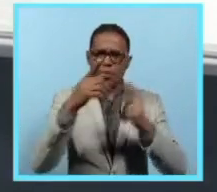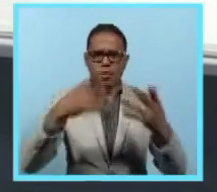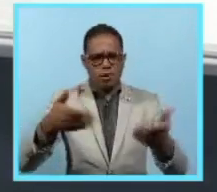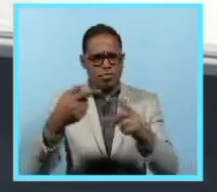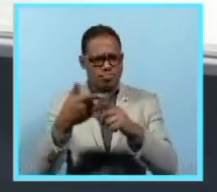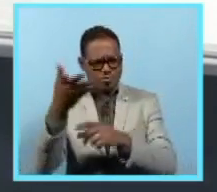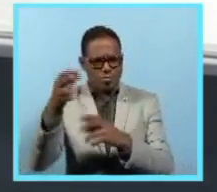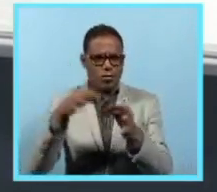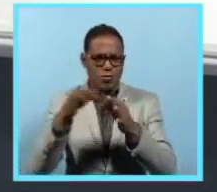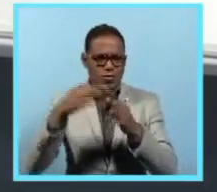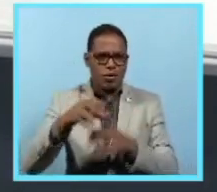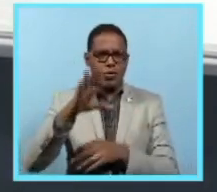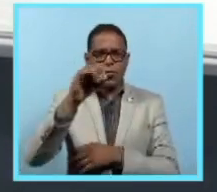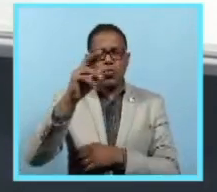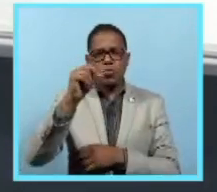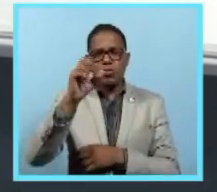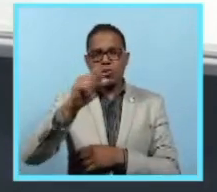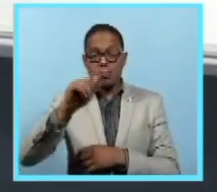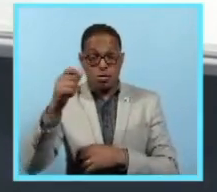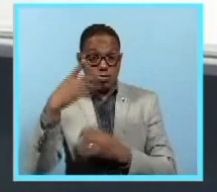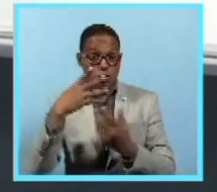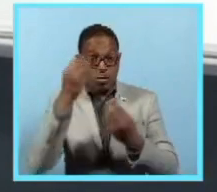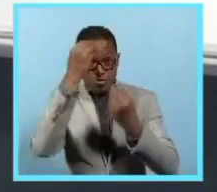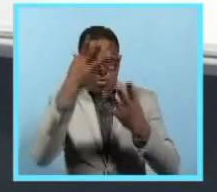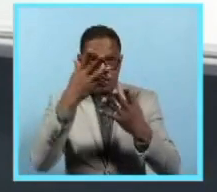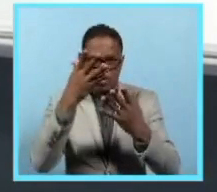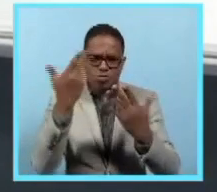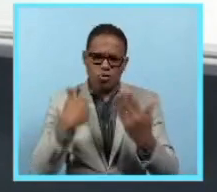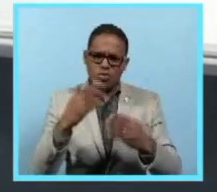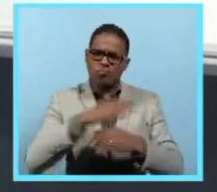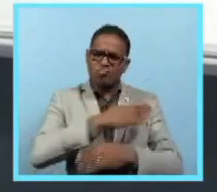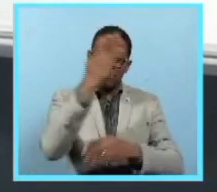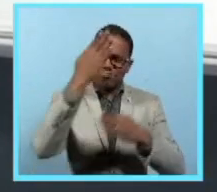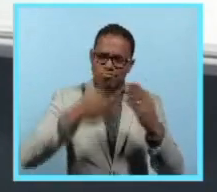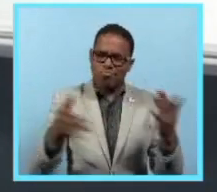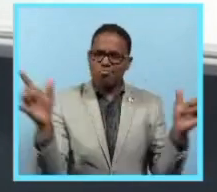Constanza, provincia de La Vega. Y con esta información despedimos este informativo de Central Noticias.